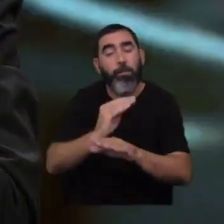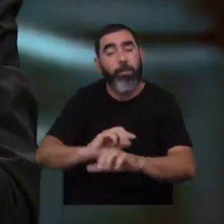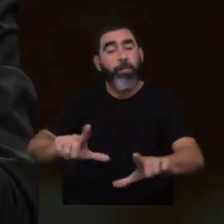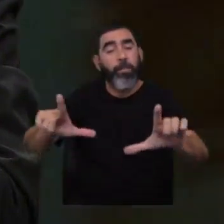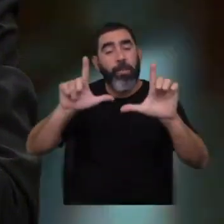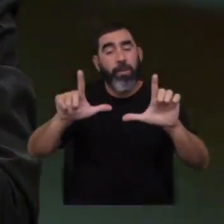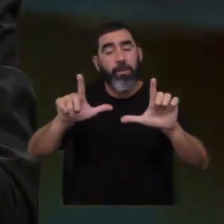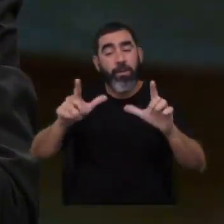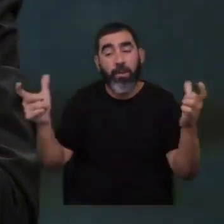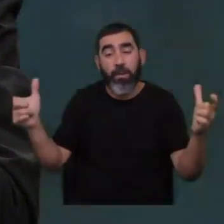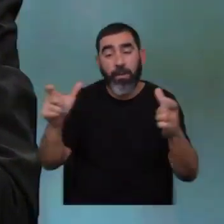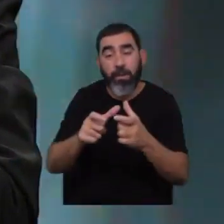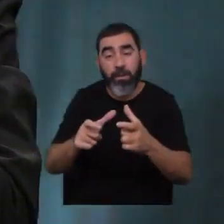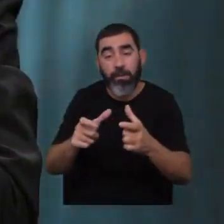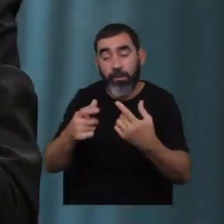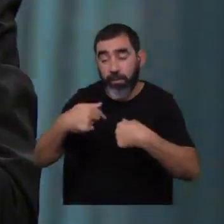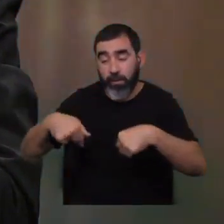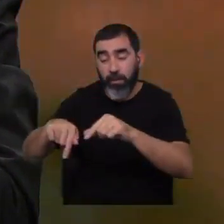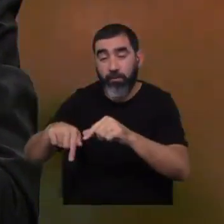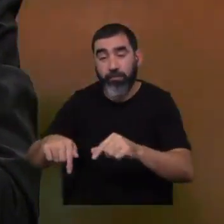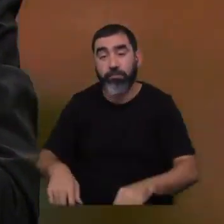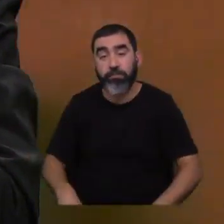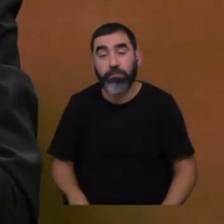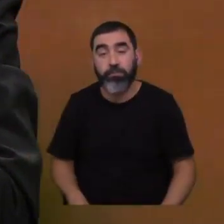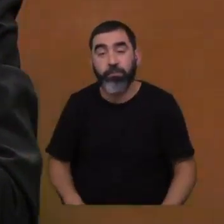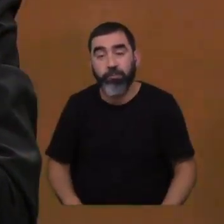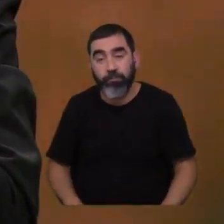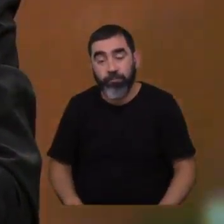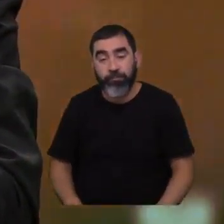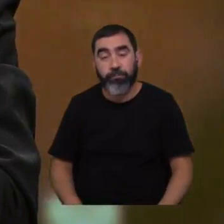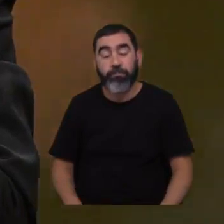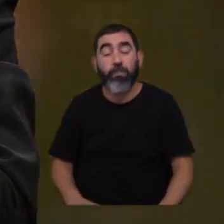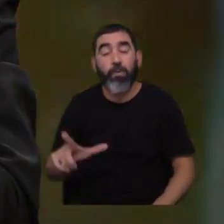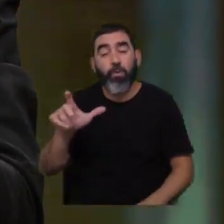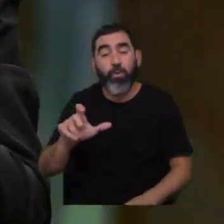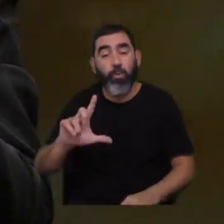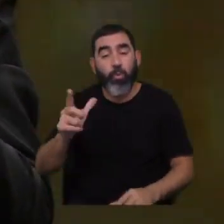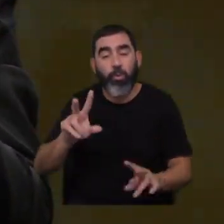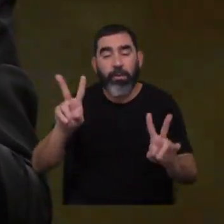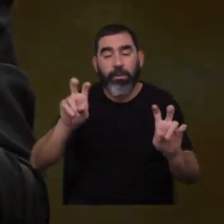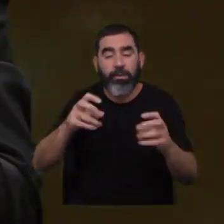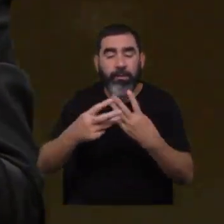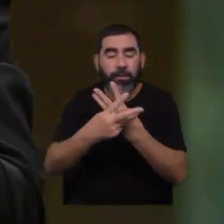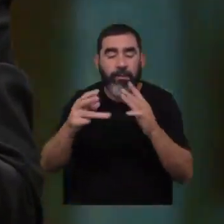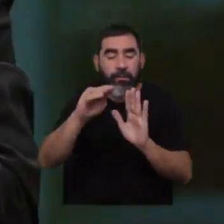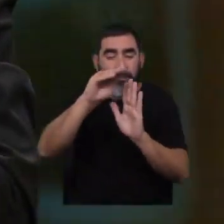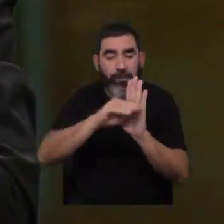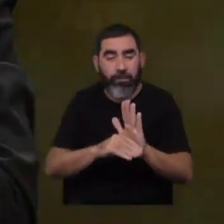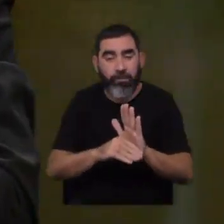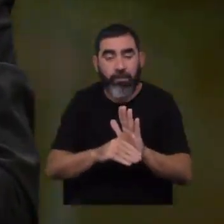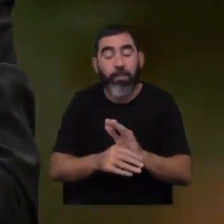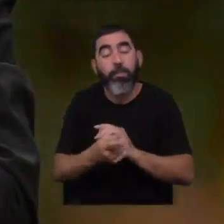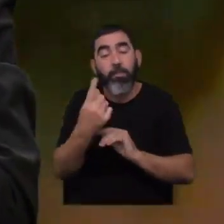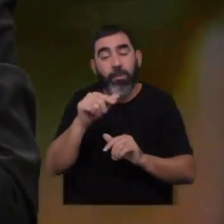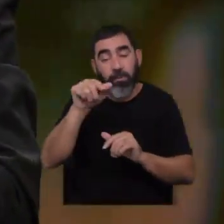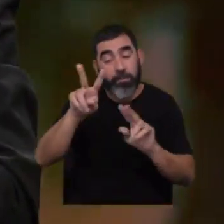a reunirse con nosotros. Y obviamente no hemos tocado todos los puntos de los programas, sin duda, pero